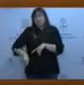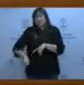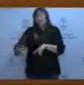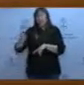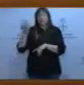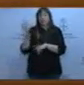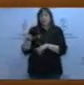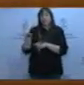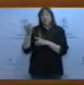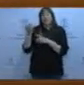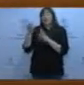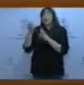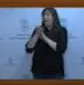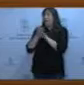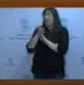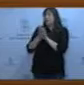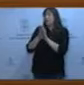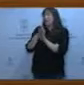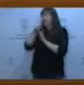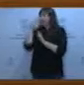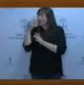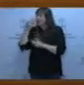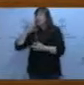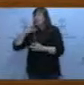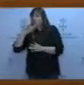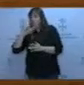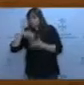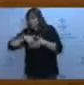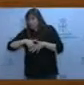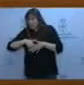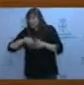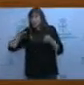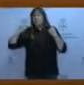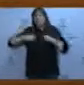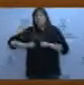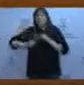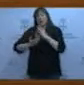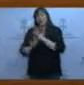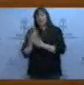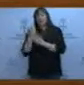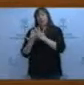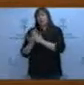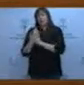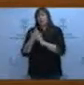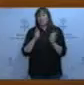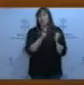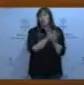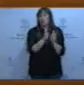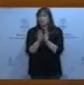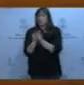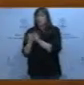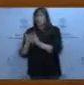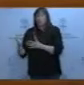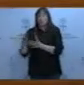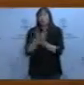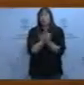pueden hablar desde el conocimiento, desde la práctica diaria. Y en ese sentido entiendo que todos los grupos parlamentarios ya hemos